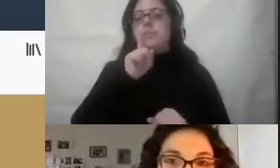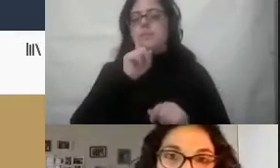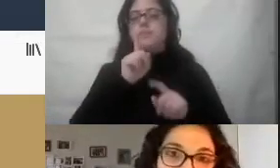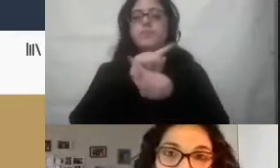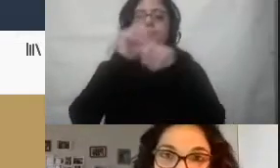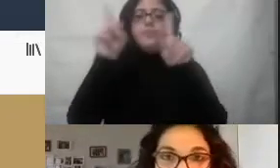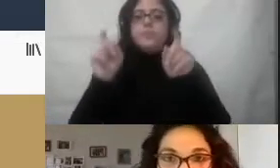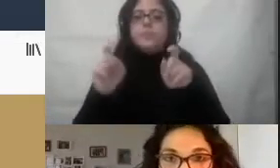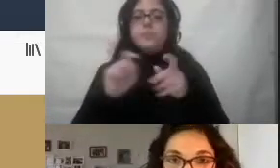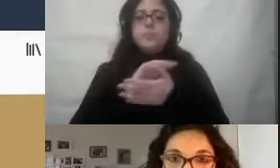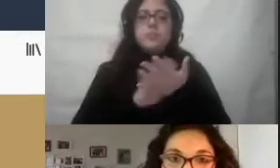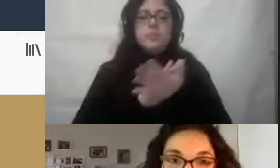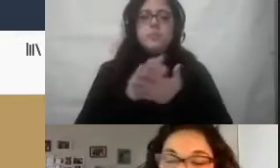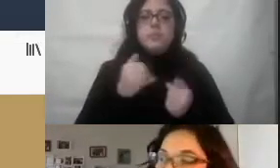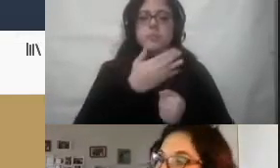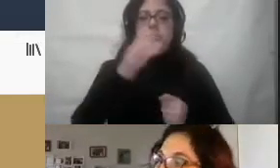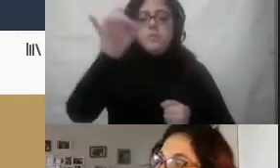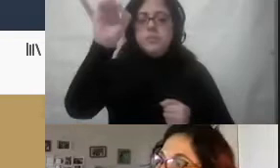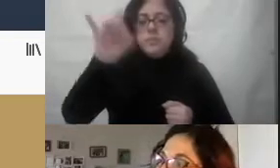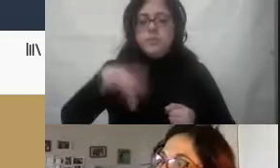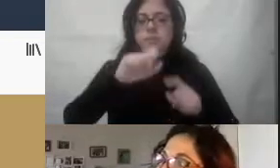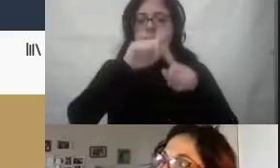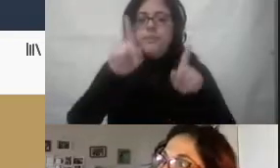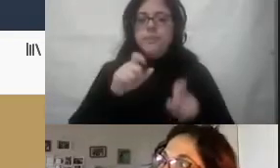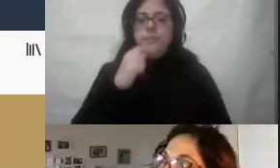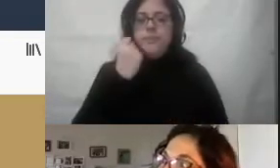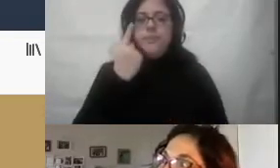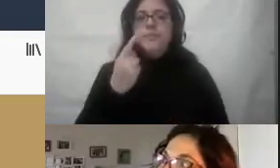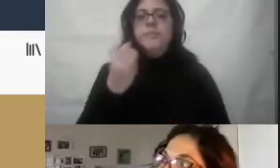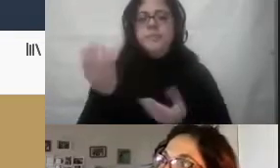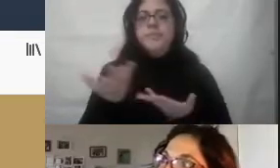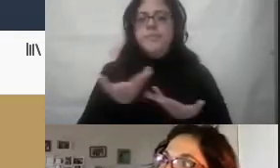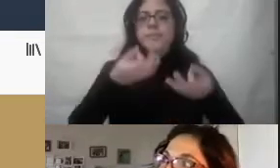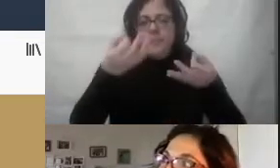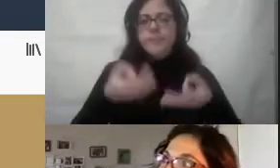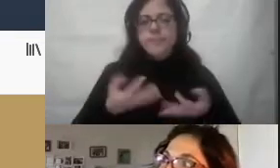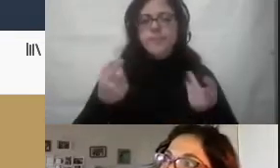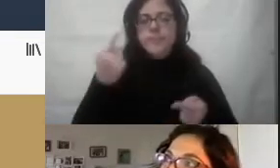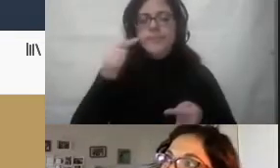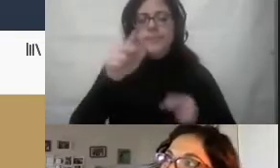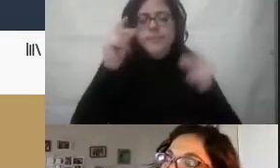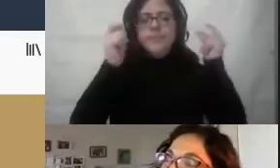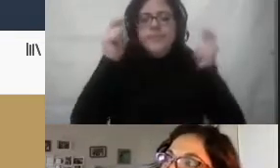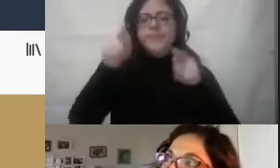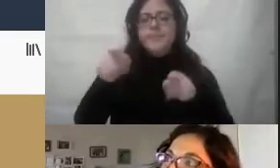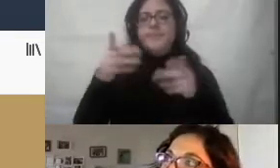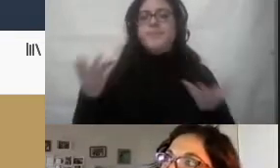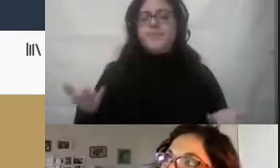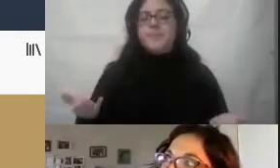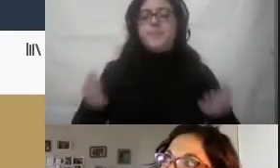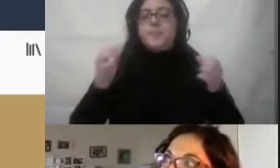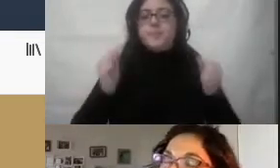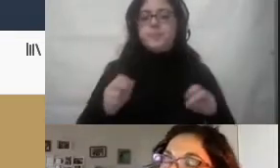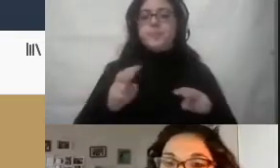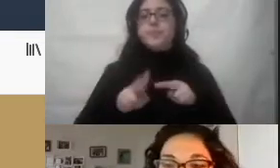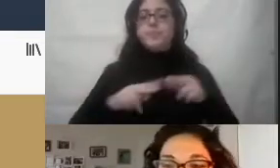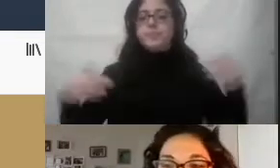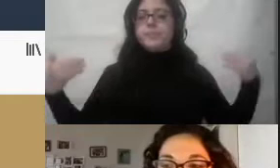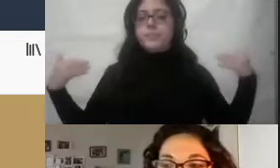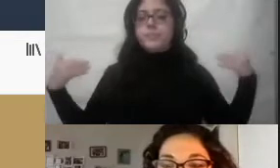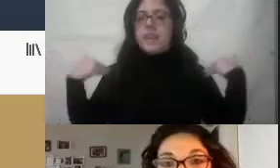ocurre desde ya la pregunta, también es súper bienvenida. Y la idea es que a partir de esto podamos hacer el ejercicio